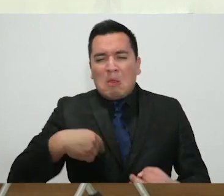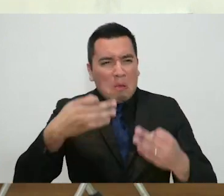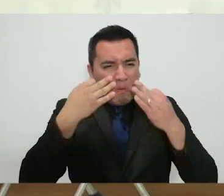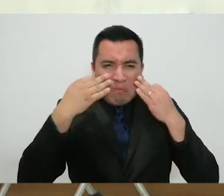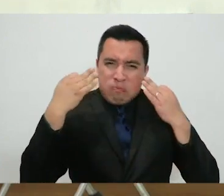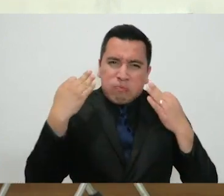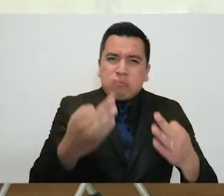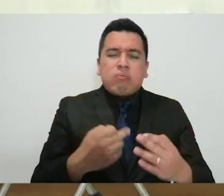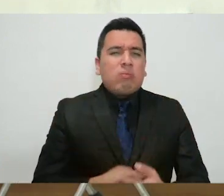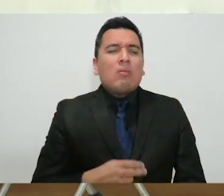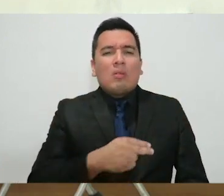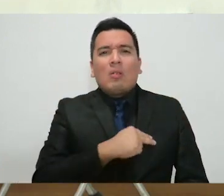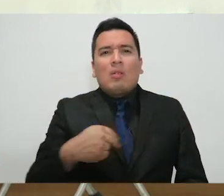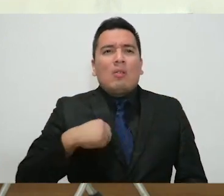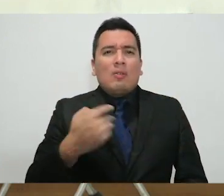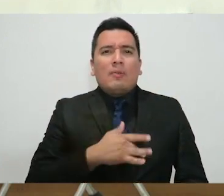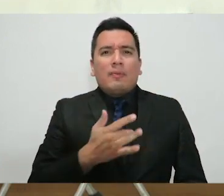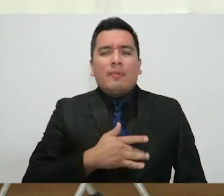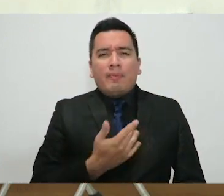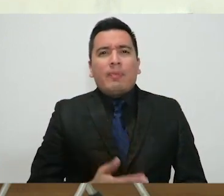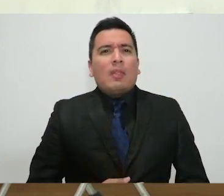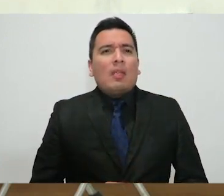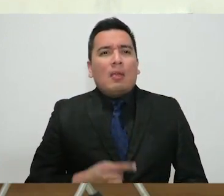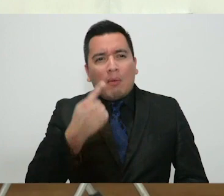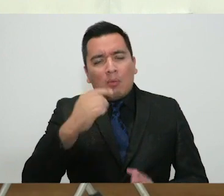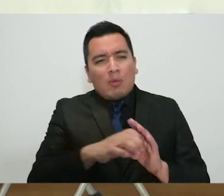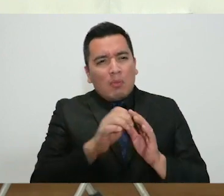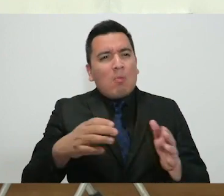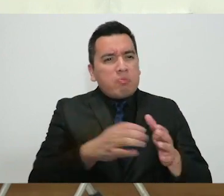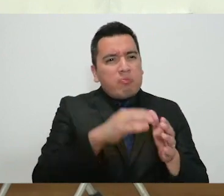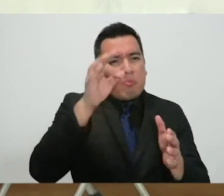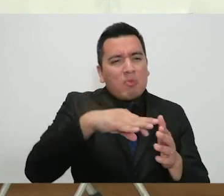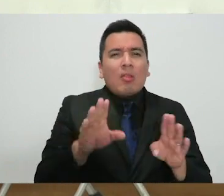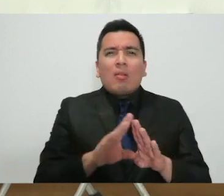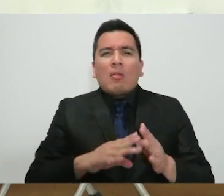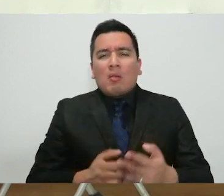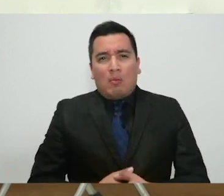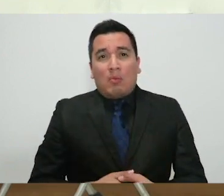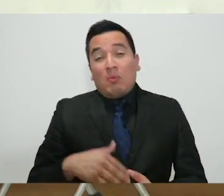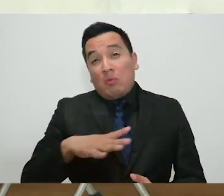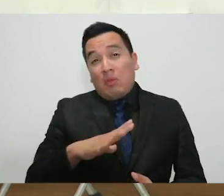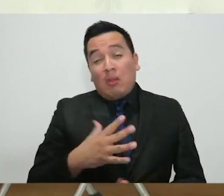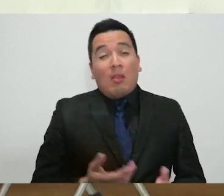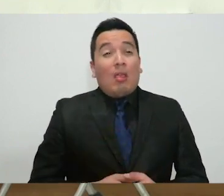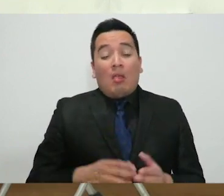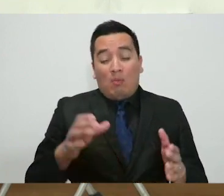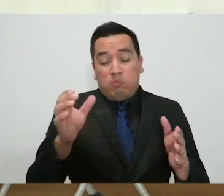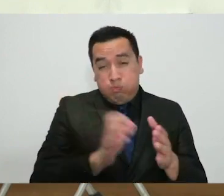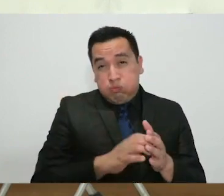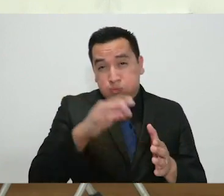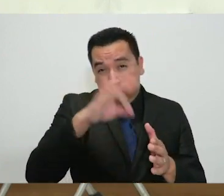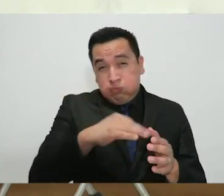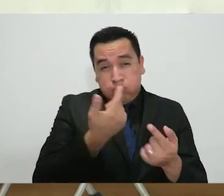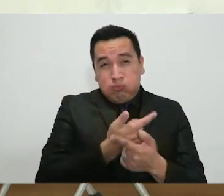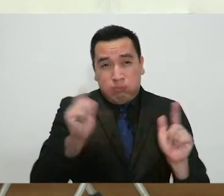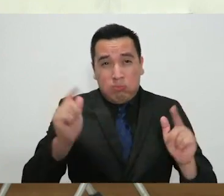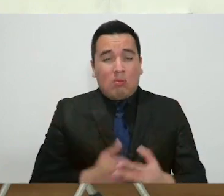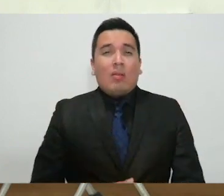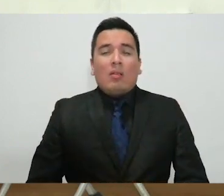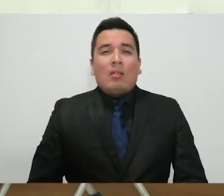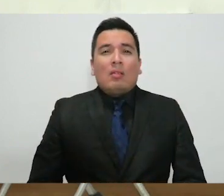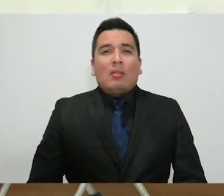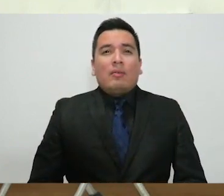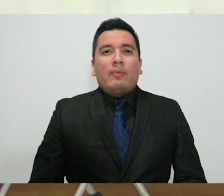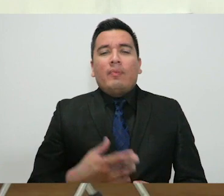tangible, lo vemos, vamos recurrentemente a votar a través de elecciones libres, elecciones